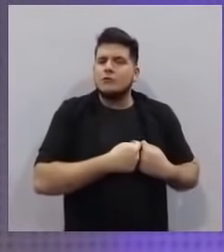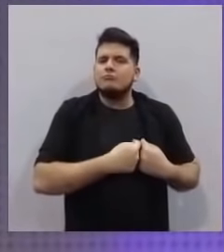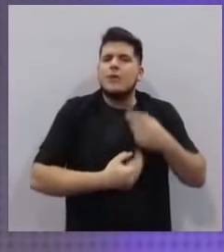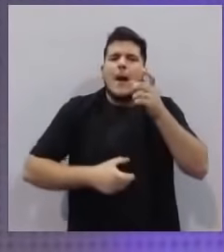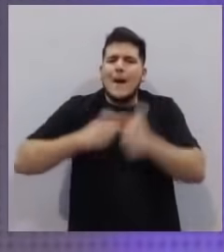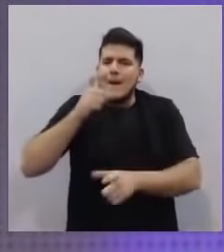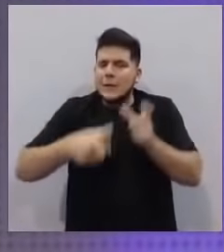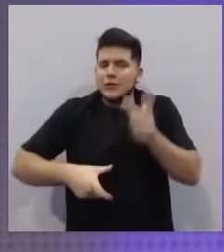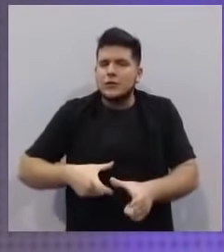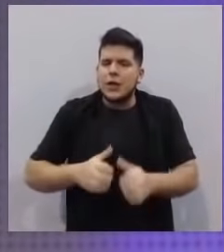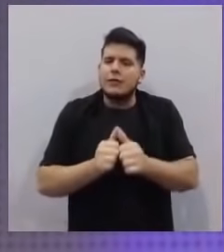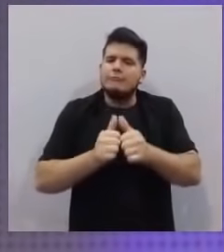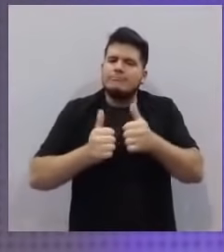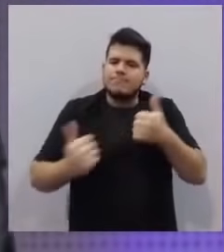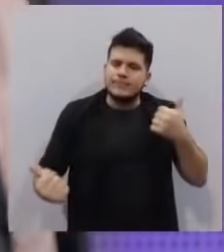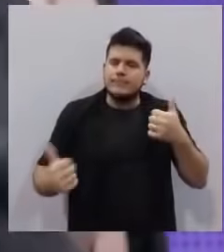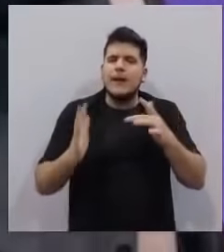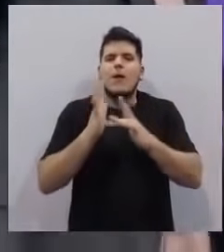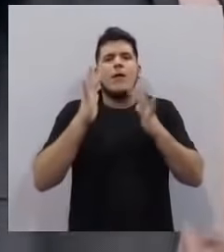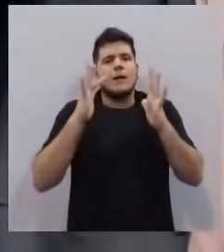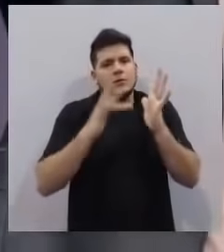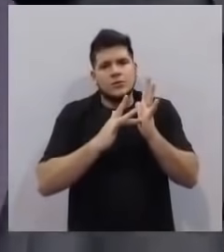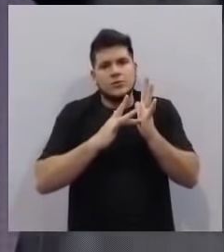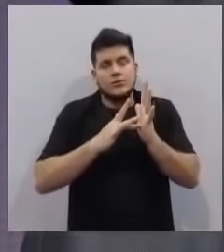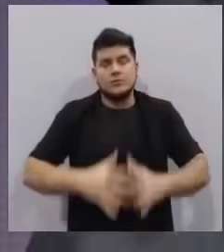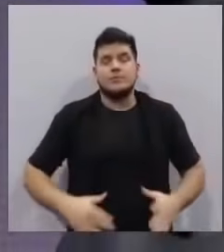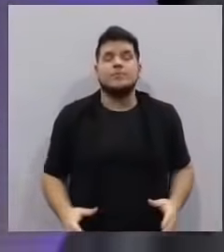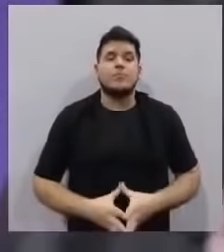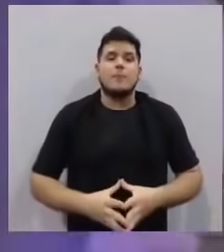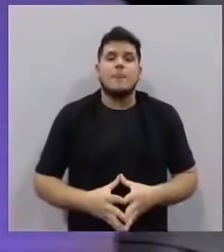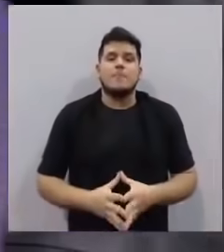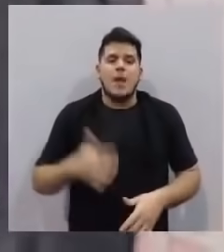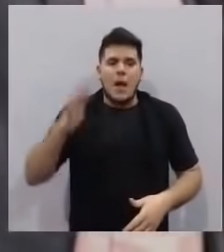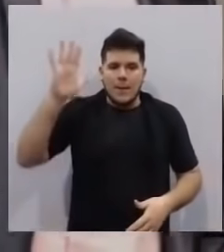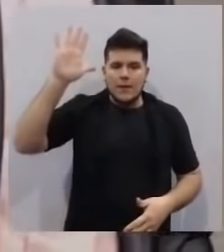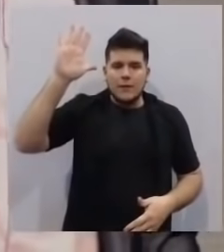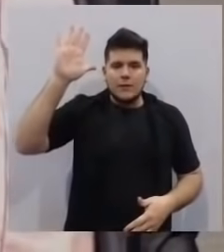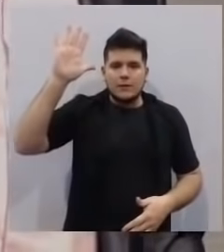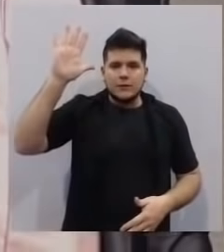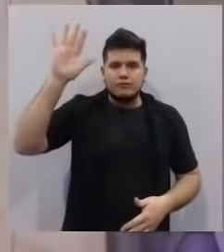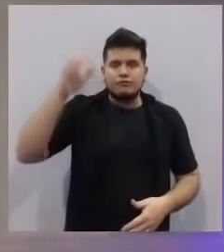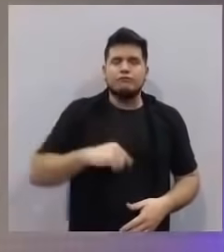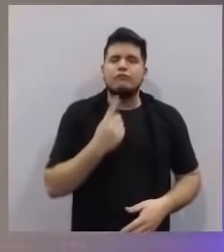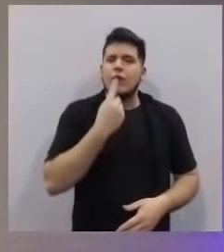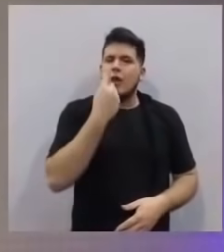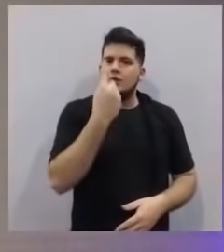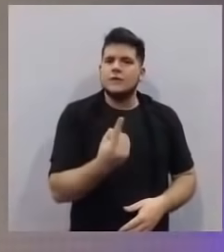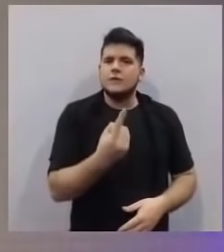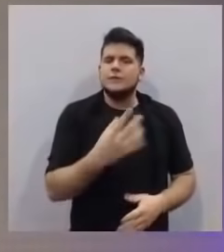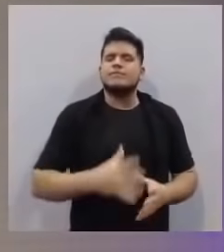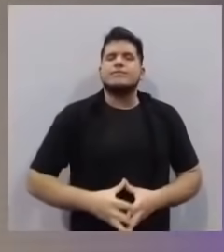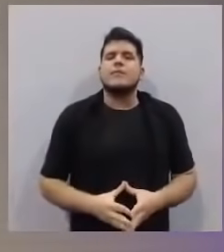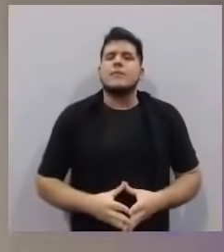conocidos haga una declaración levante su mano derecha y diga en el nombre de jesús en esta hora